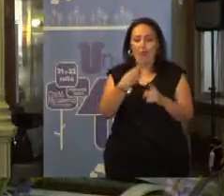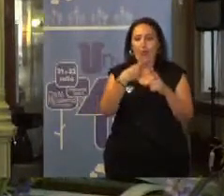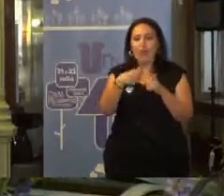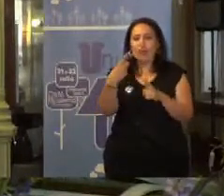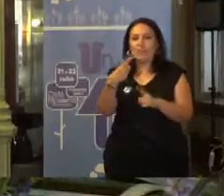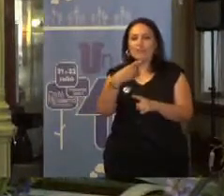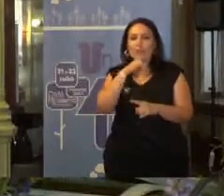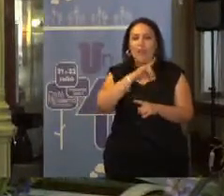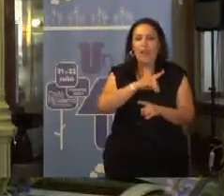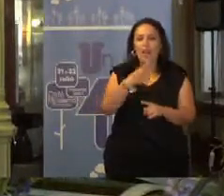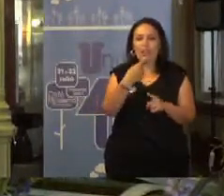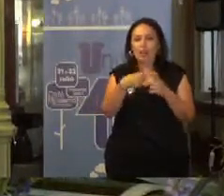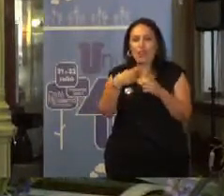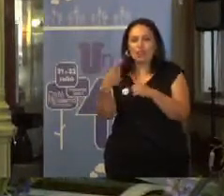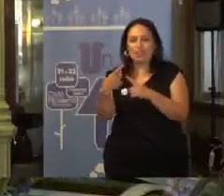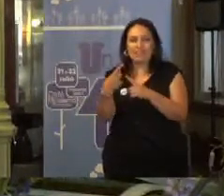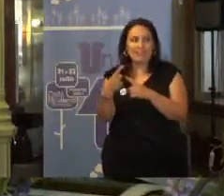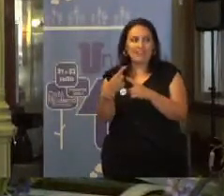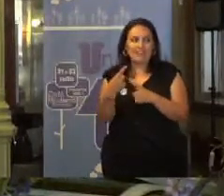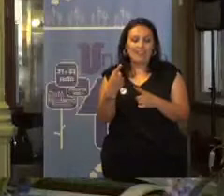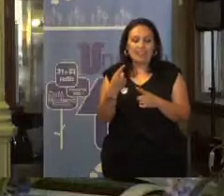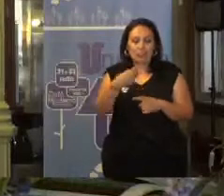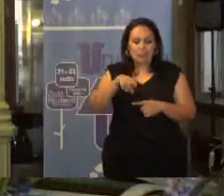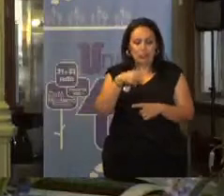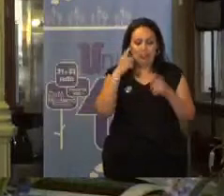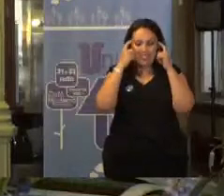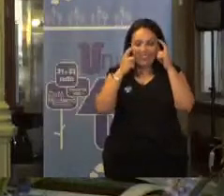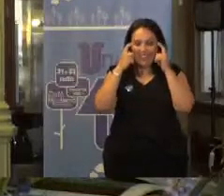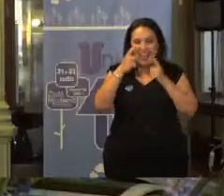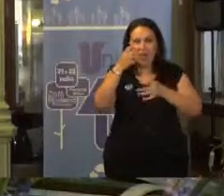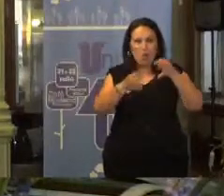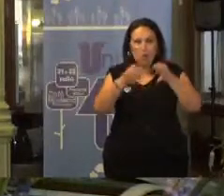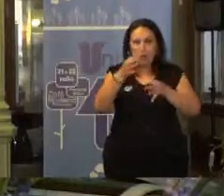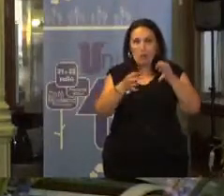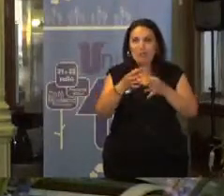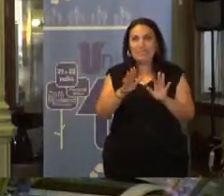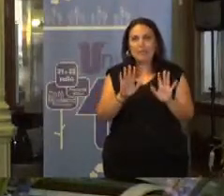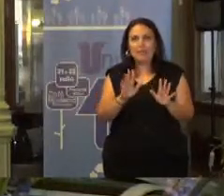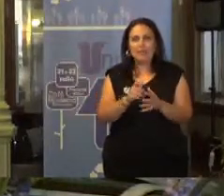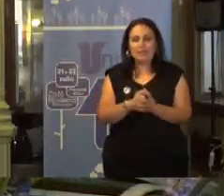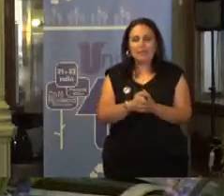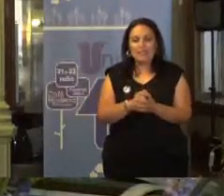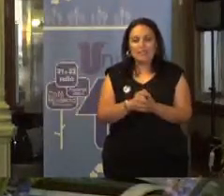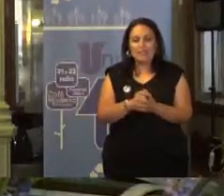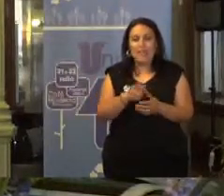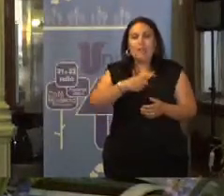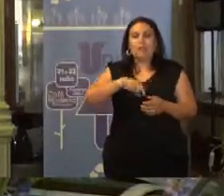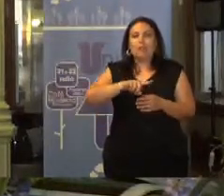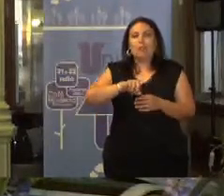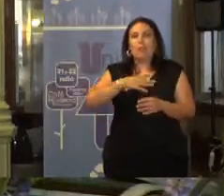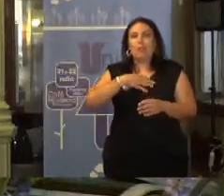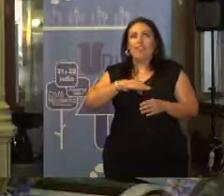desfacer supostamente pois unha orde primixenia máis xusta, pero realmente outra visión pode facernos presentar as mulleres como as